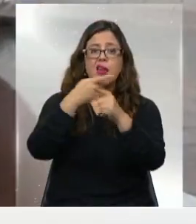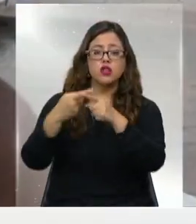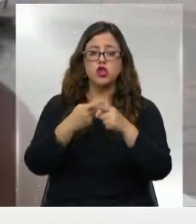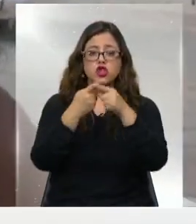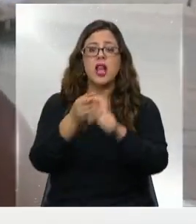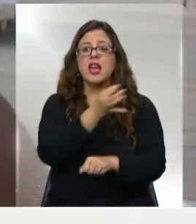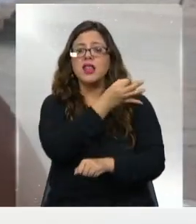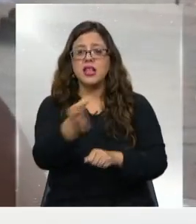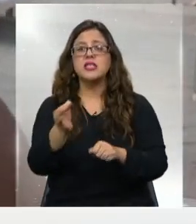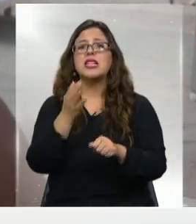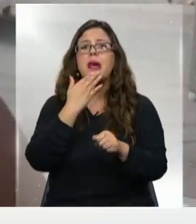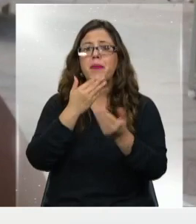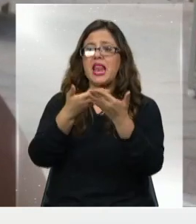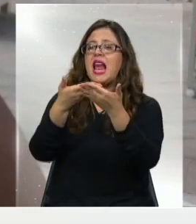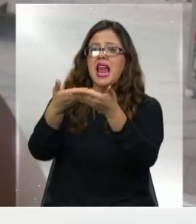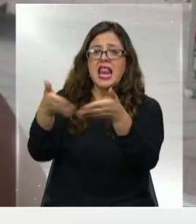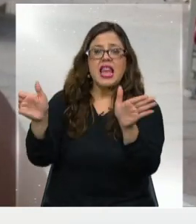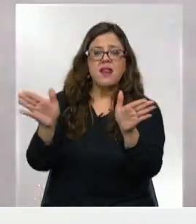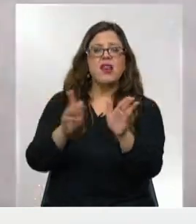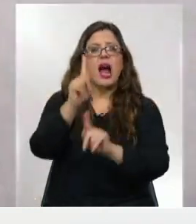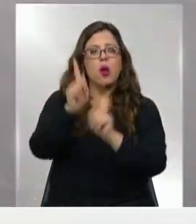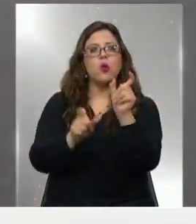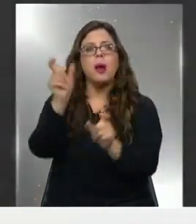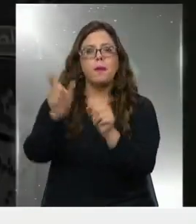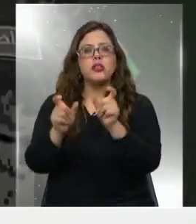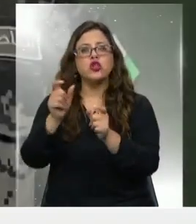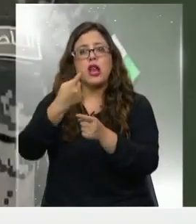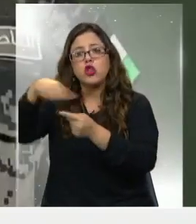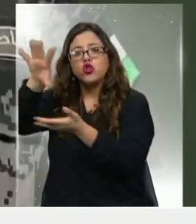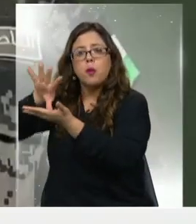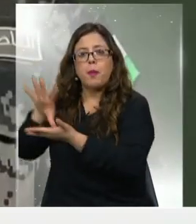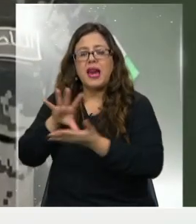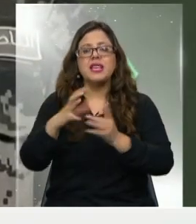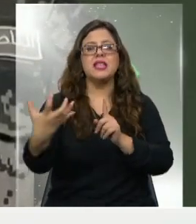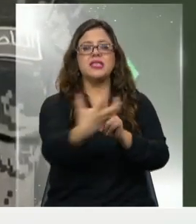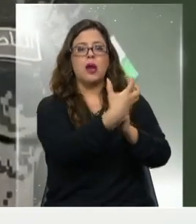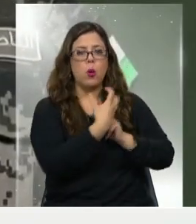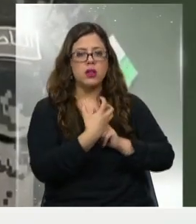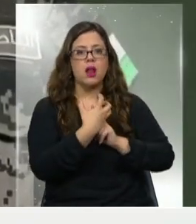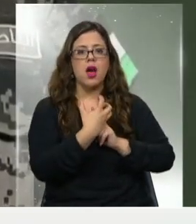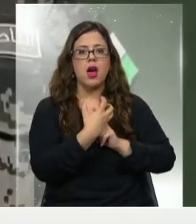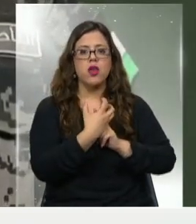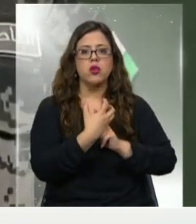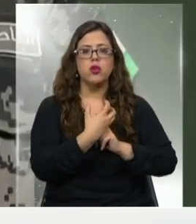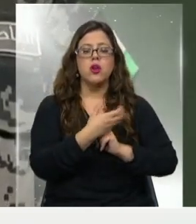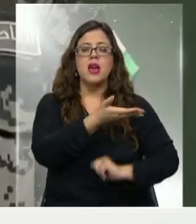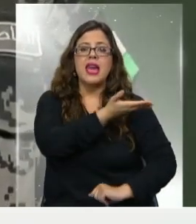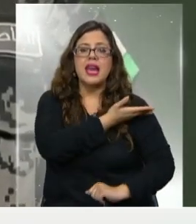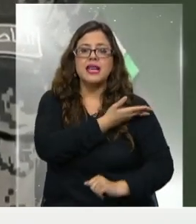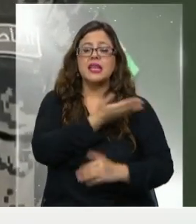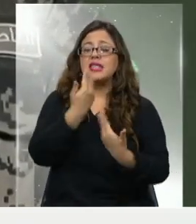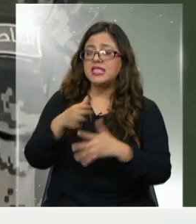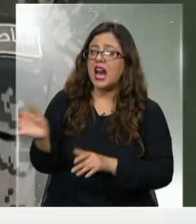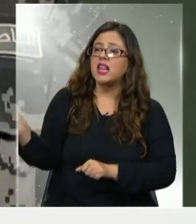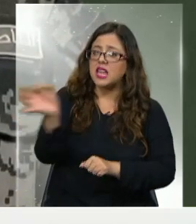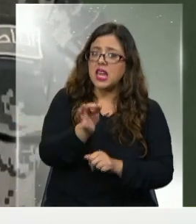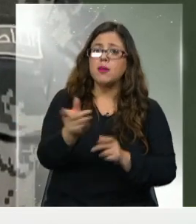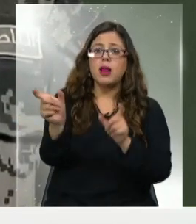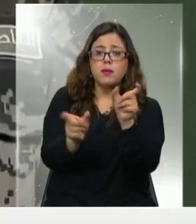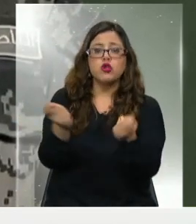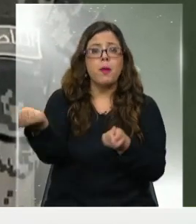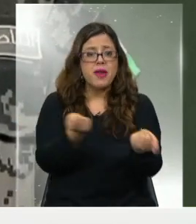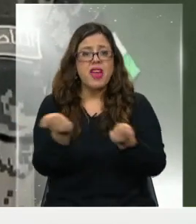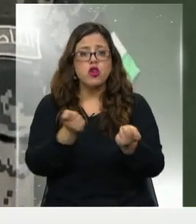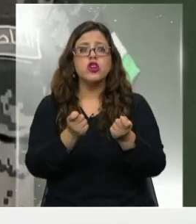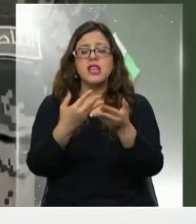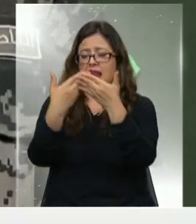que dejarán ir algunos de los extranjeros secuestrados en Gaza. Le dijimos a los mediadores que dejaremos libres a algunos